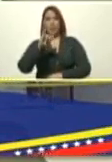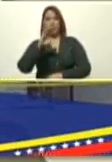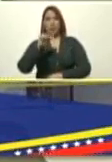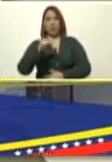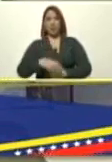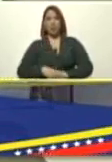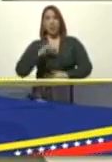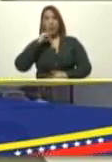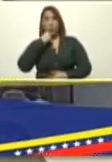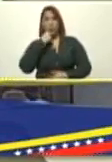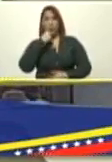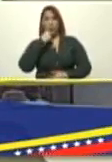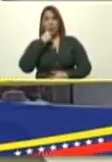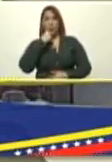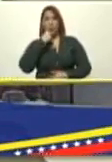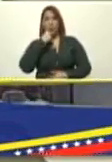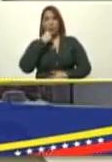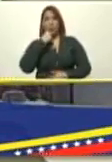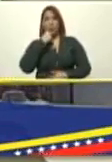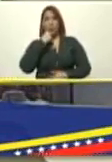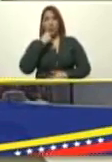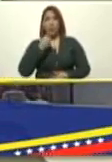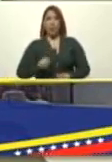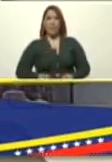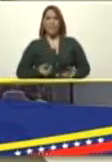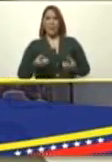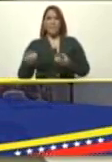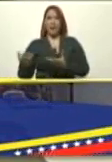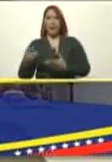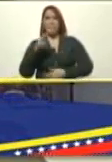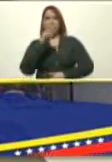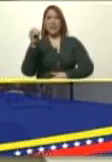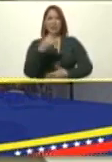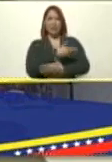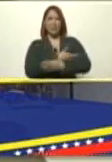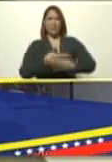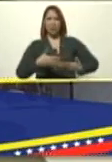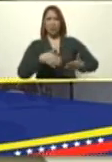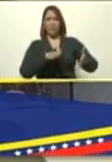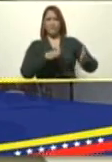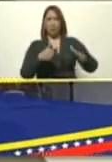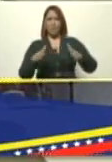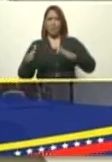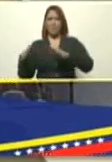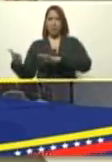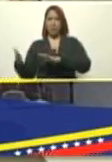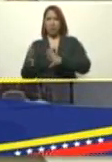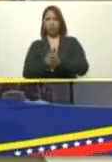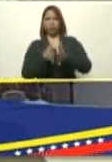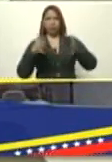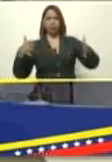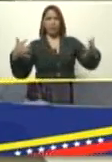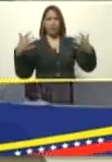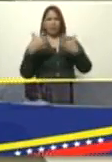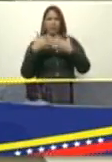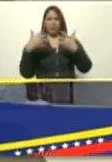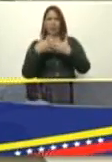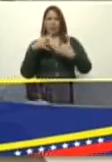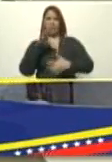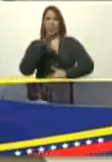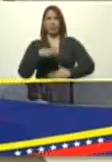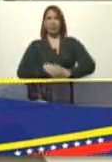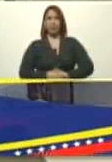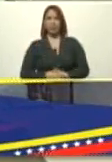Rusia y la Unión Soviética pusieron 20 millones de muertos en la Gran Guerra Patria, almirante